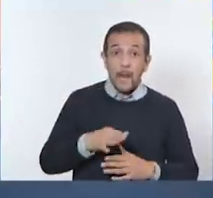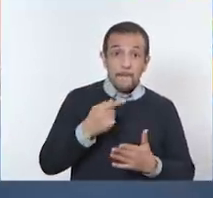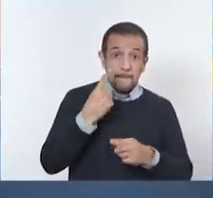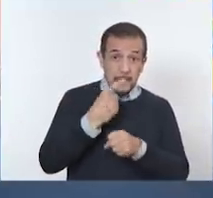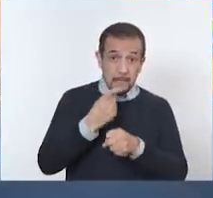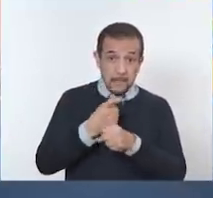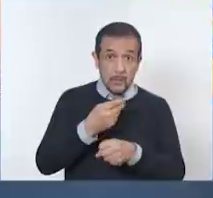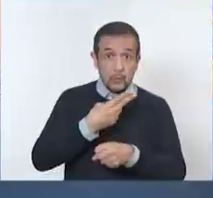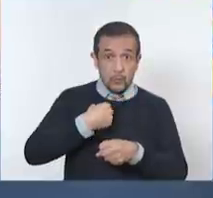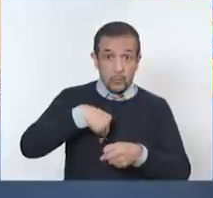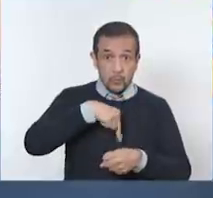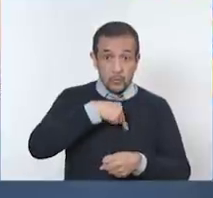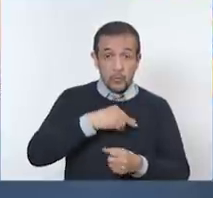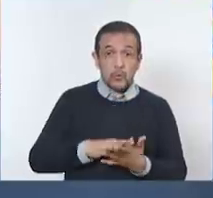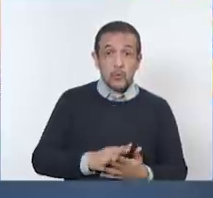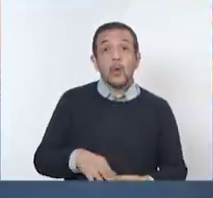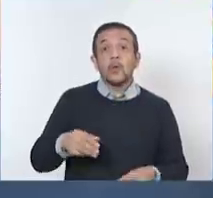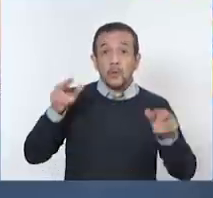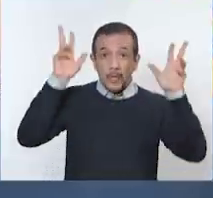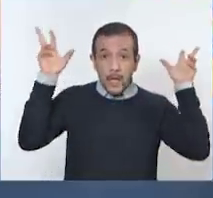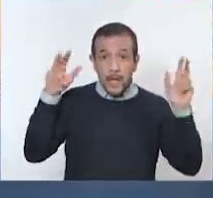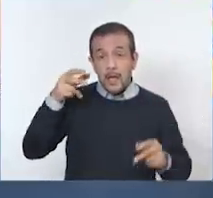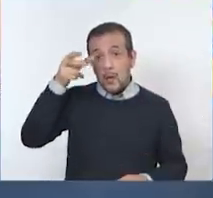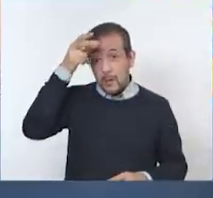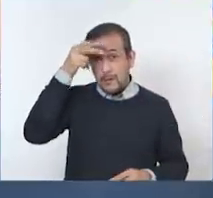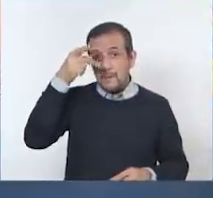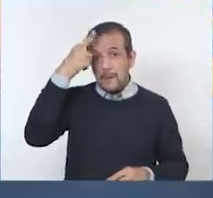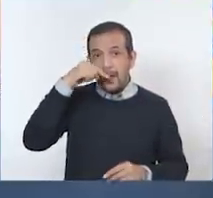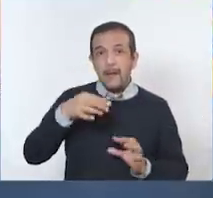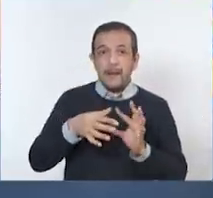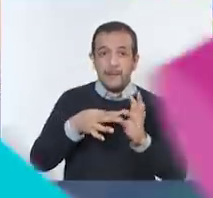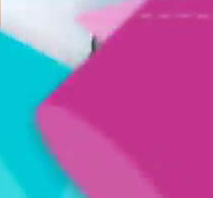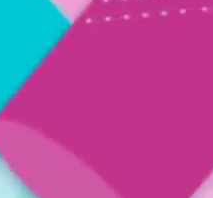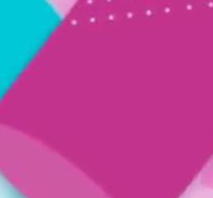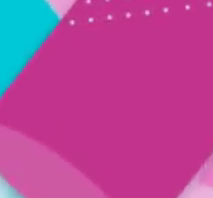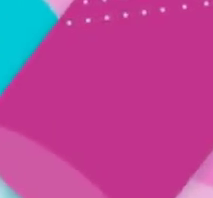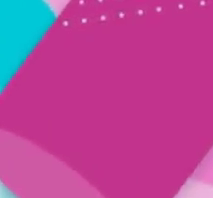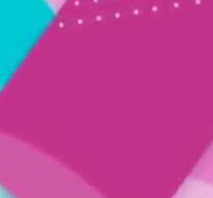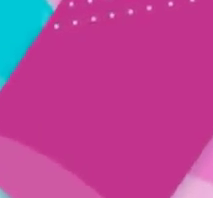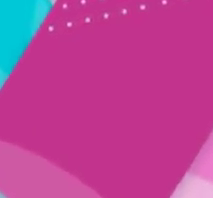comenzar nos vamos con Ajolisto, que nos tiene unos consejos para lavarnos las manos?